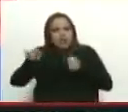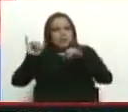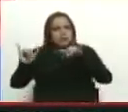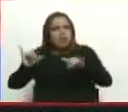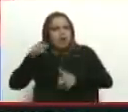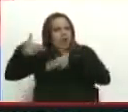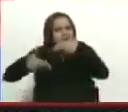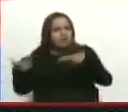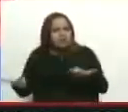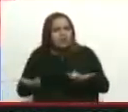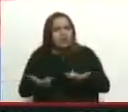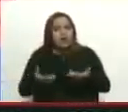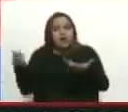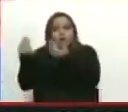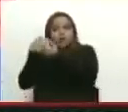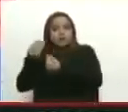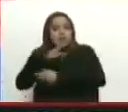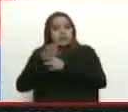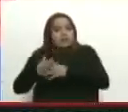Con su jefe.